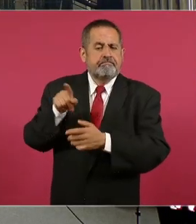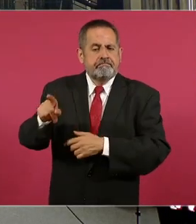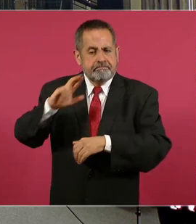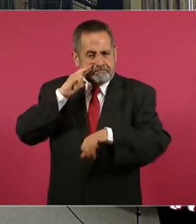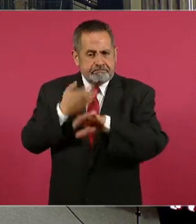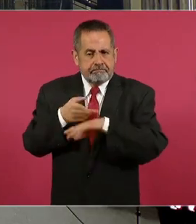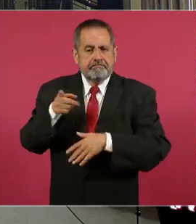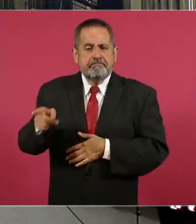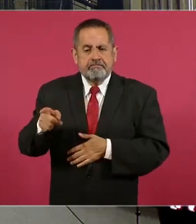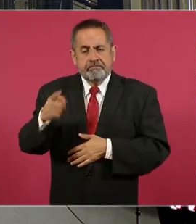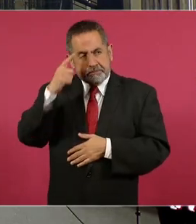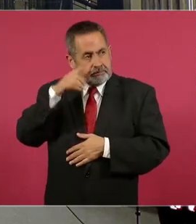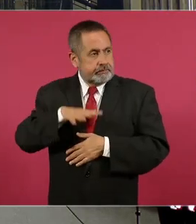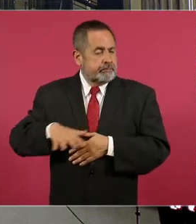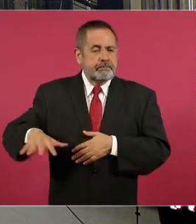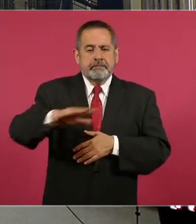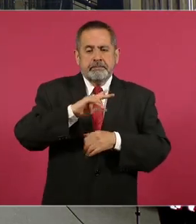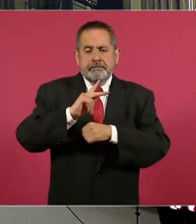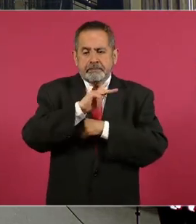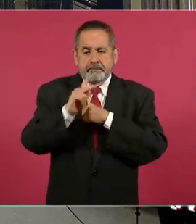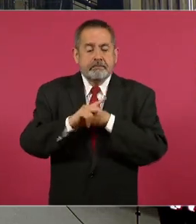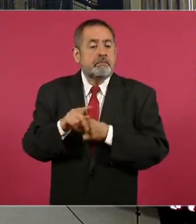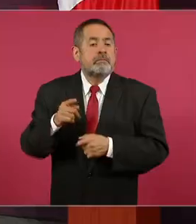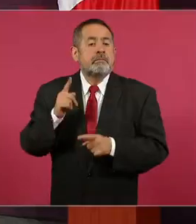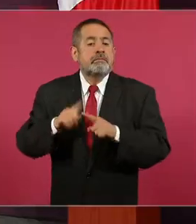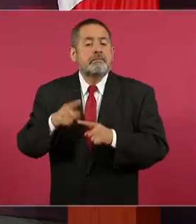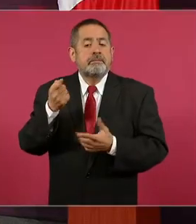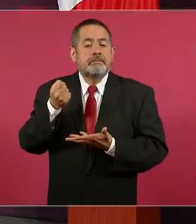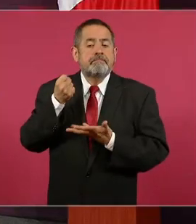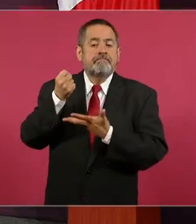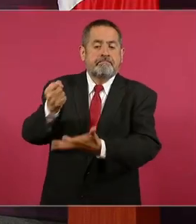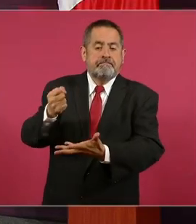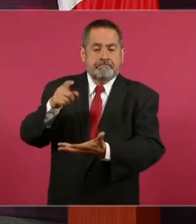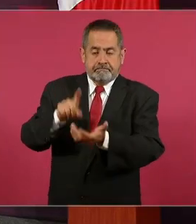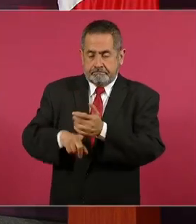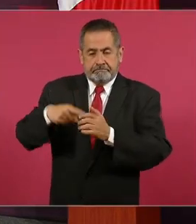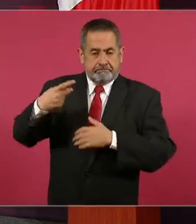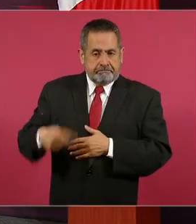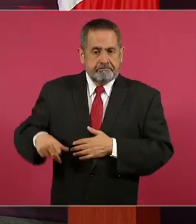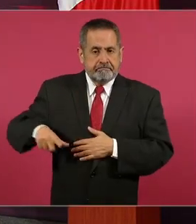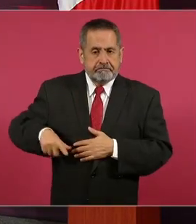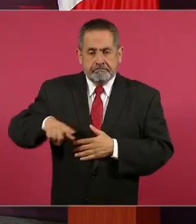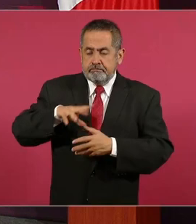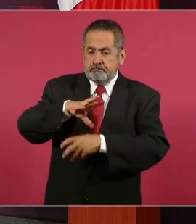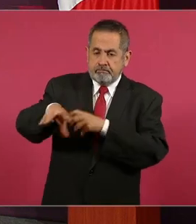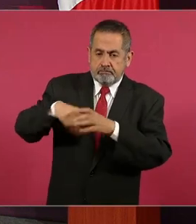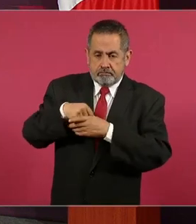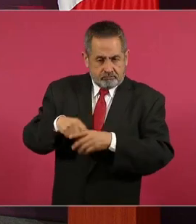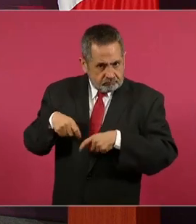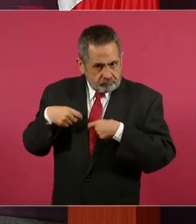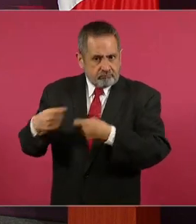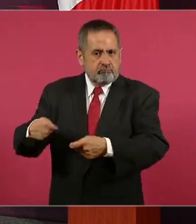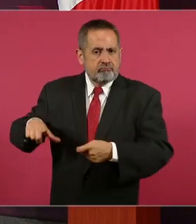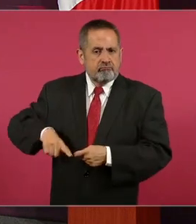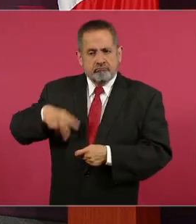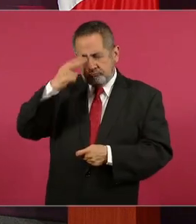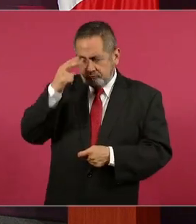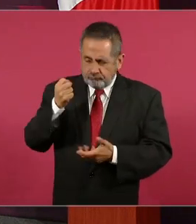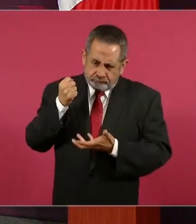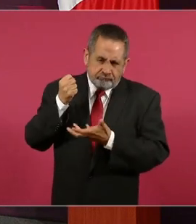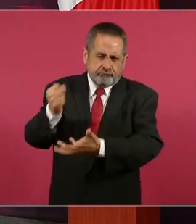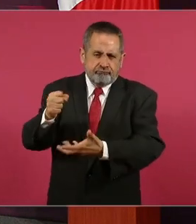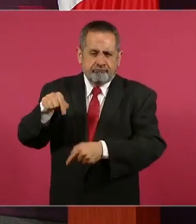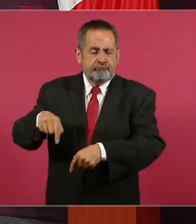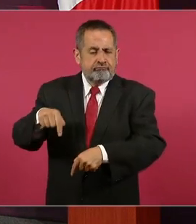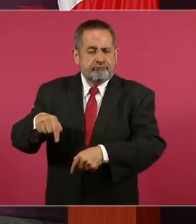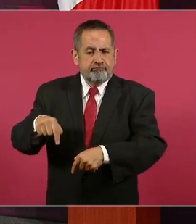para el desarrollo del país, con presupuesto del pueblo, con dinero de todos los mexicanos,